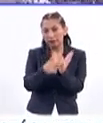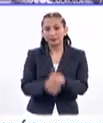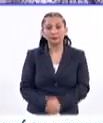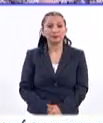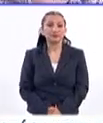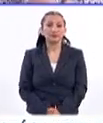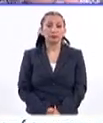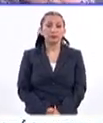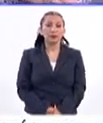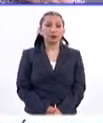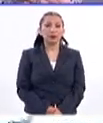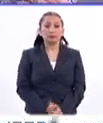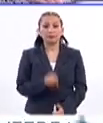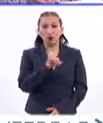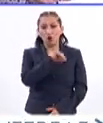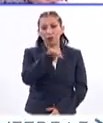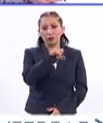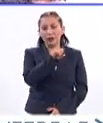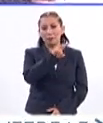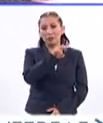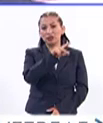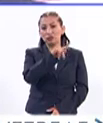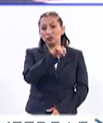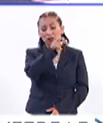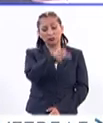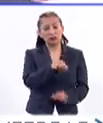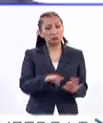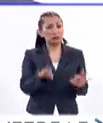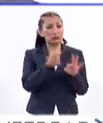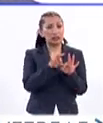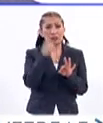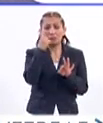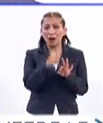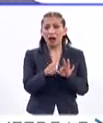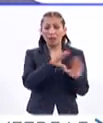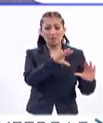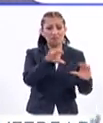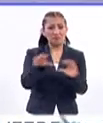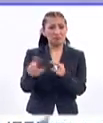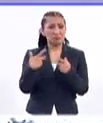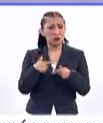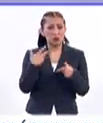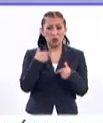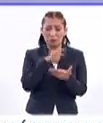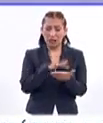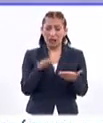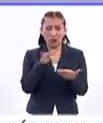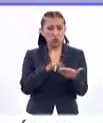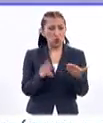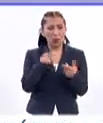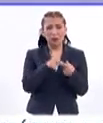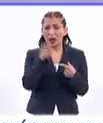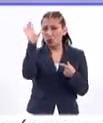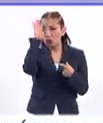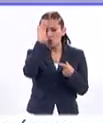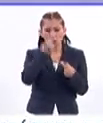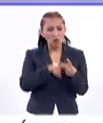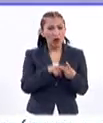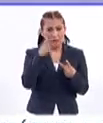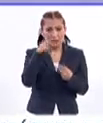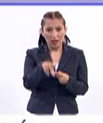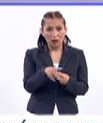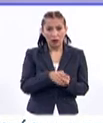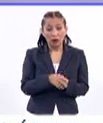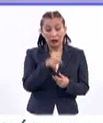público. José Vasconcelos es una persona fundamental para nuestras letras, es una persona fundamental para la cultura en el